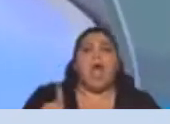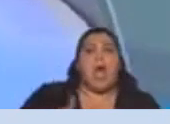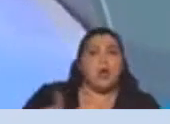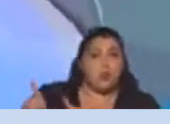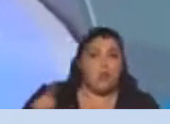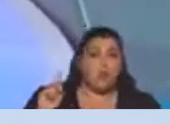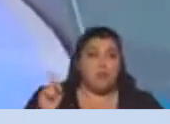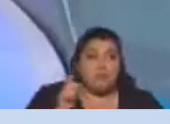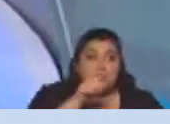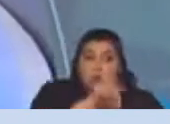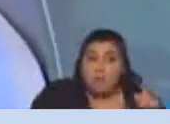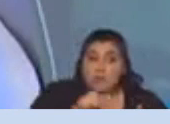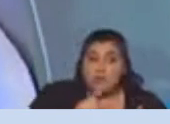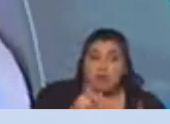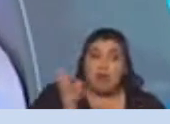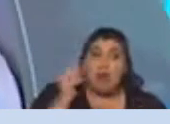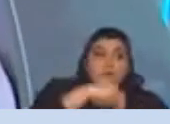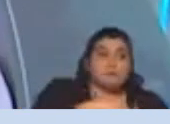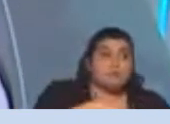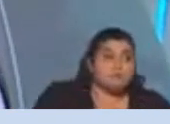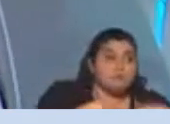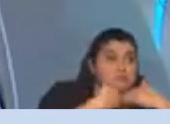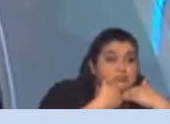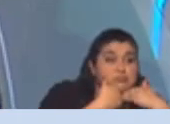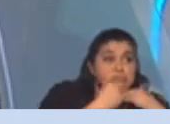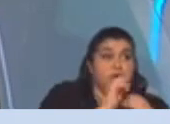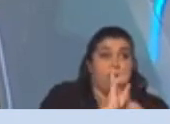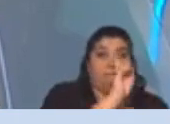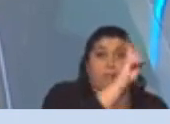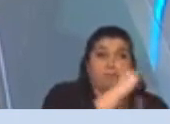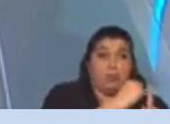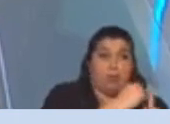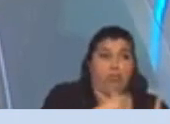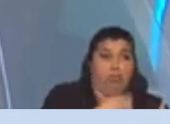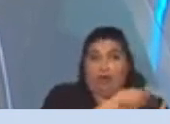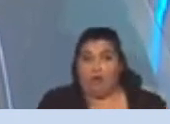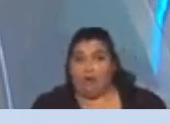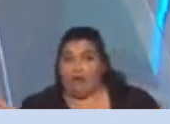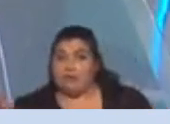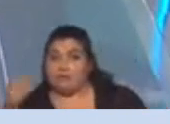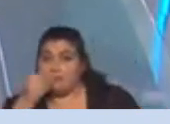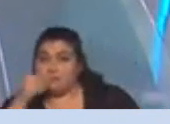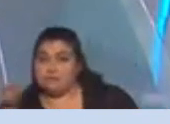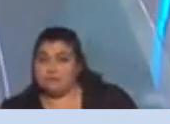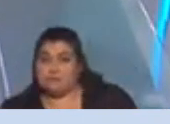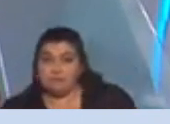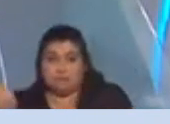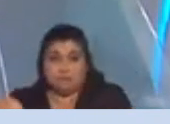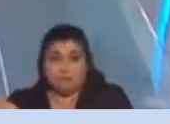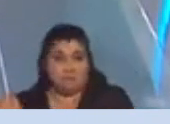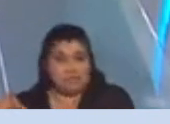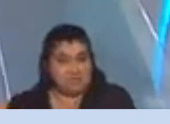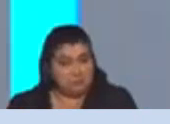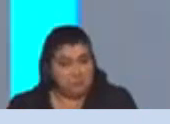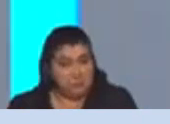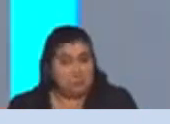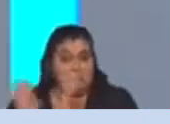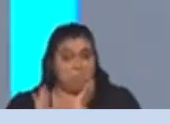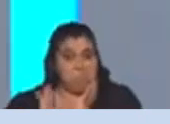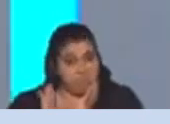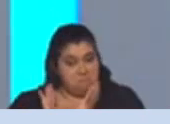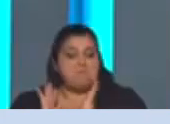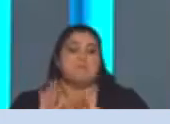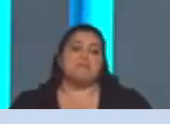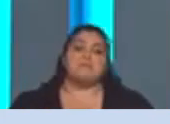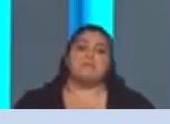idea se van a ir que piden al mediodía tomarse un rato salir almorzar bueno está bien es horario de almuerzo